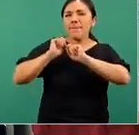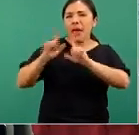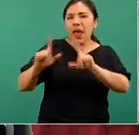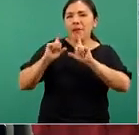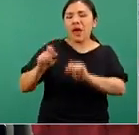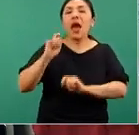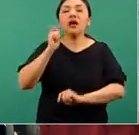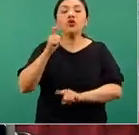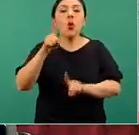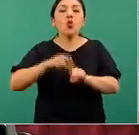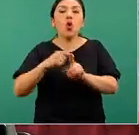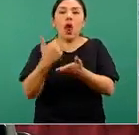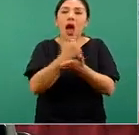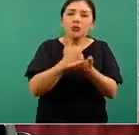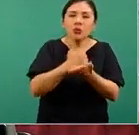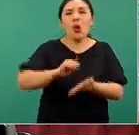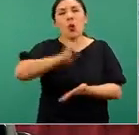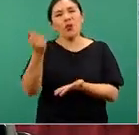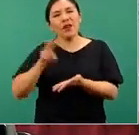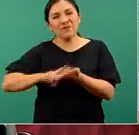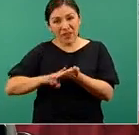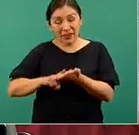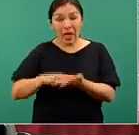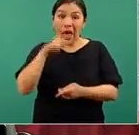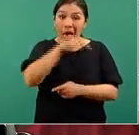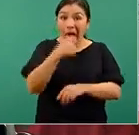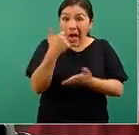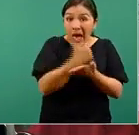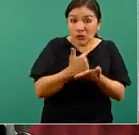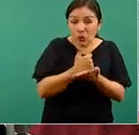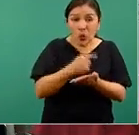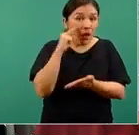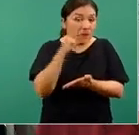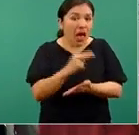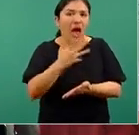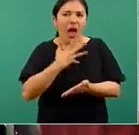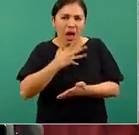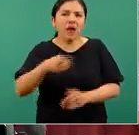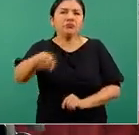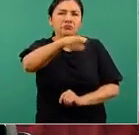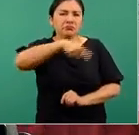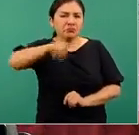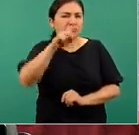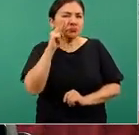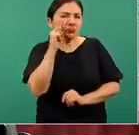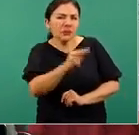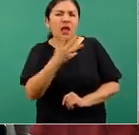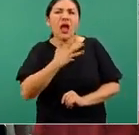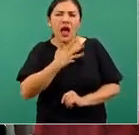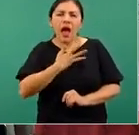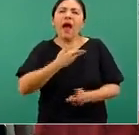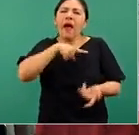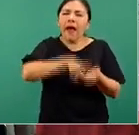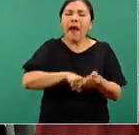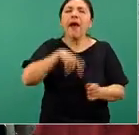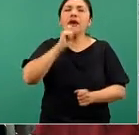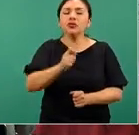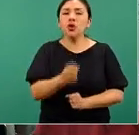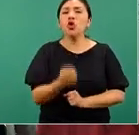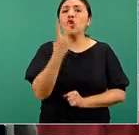color azul y de color verde. En la de color azul van a todos ustedes encontrar distribuidas